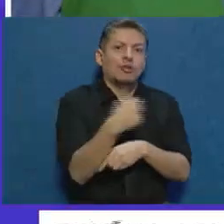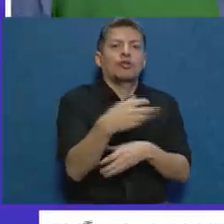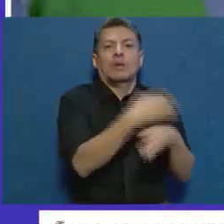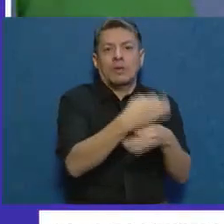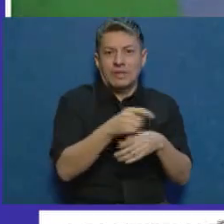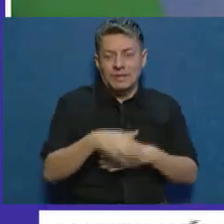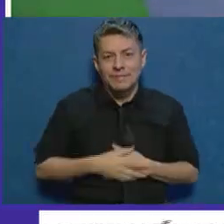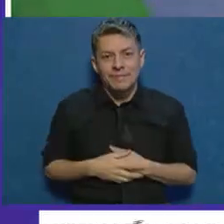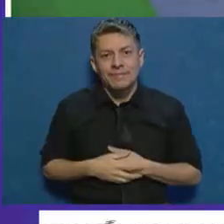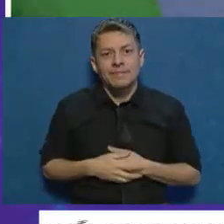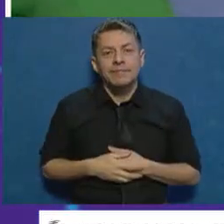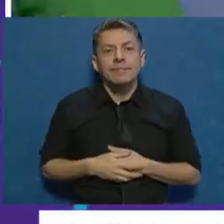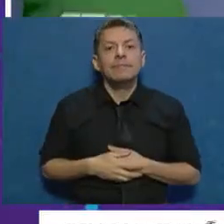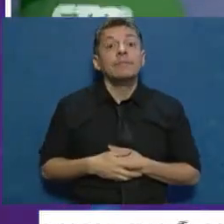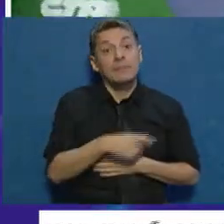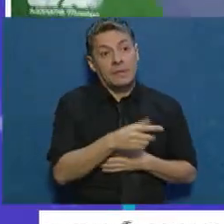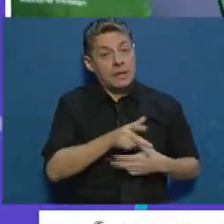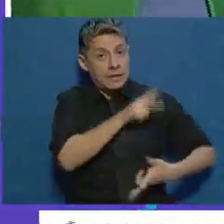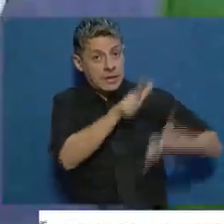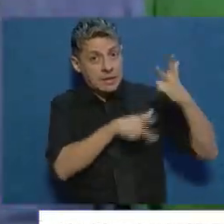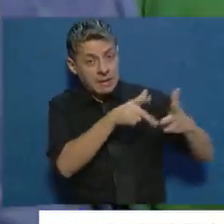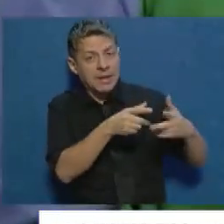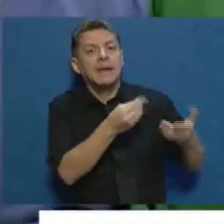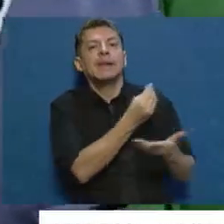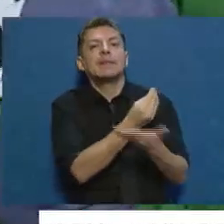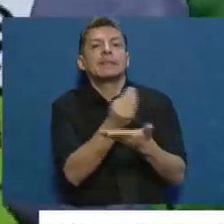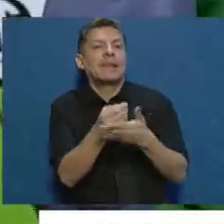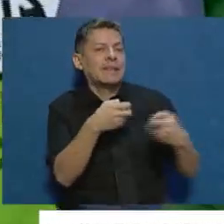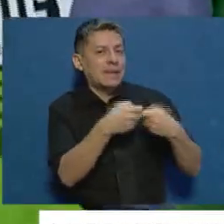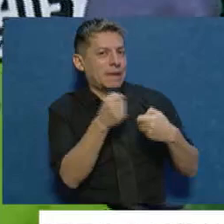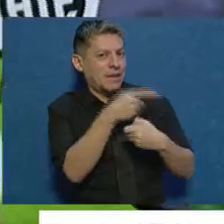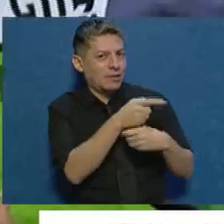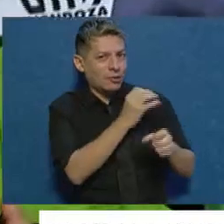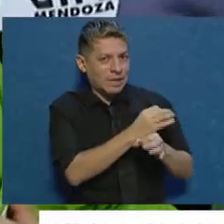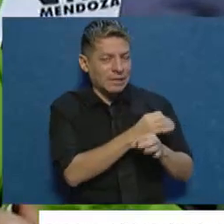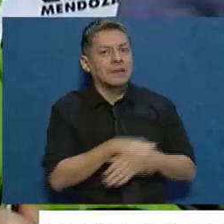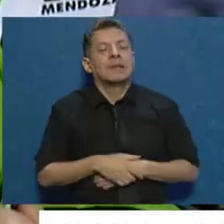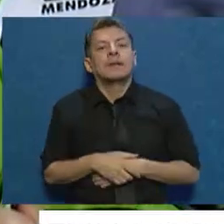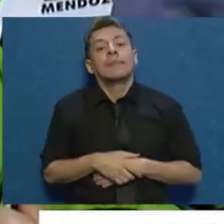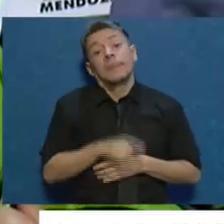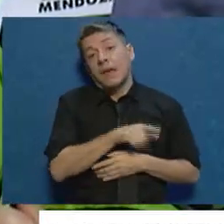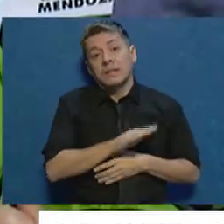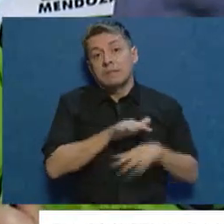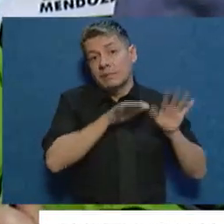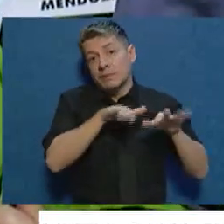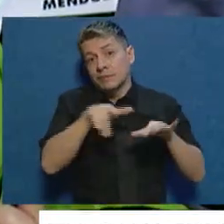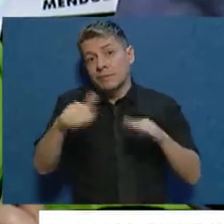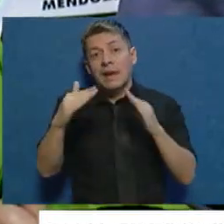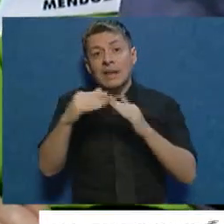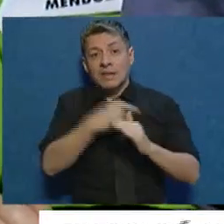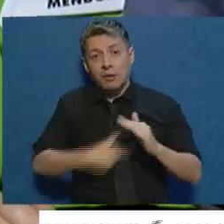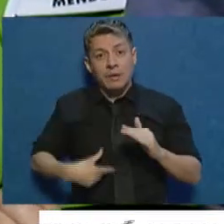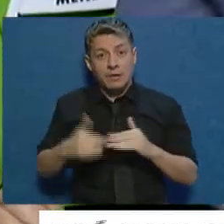Las palabras de dos representantes gremiales, Dani, esta ha sido la manifestación que se llevó a cabo en la explanada de Casa de